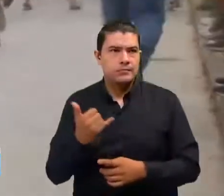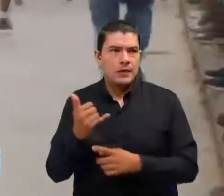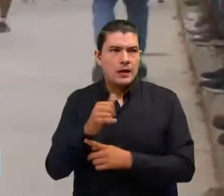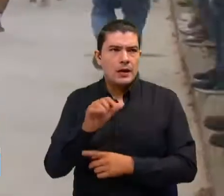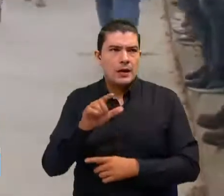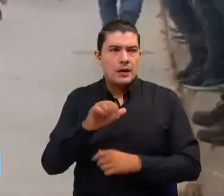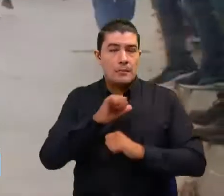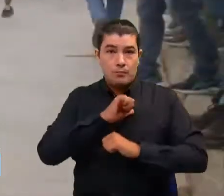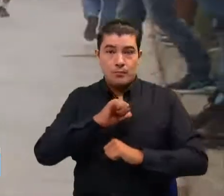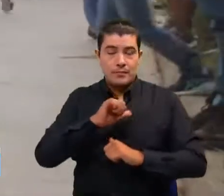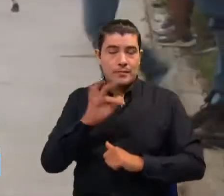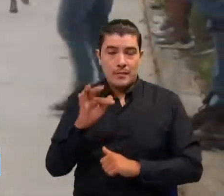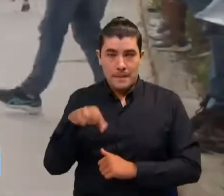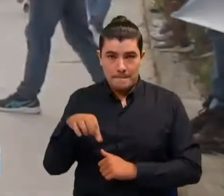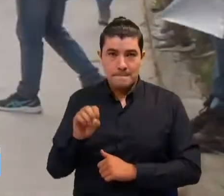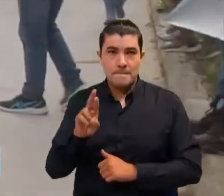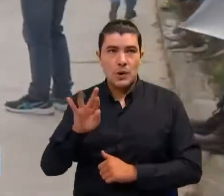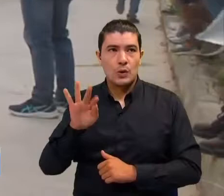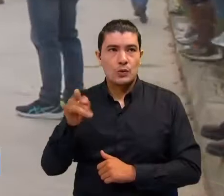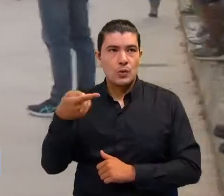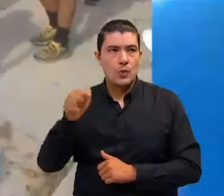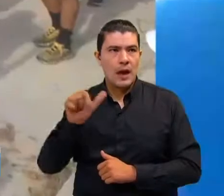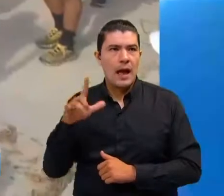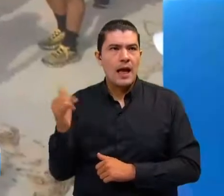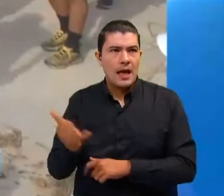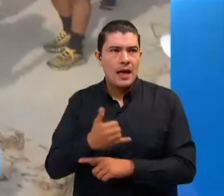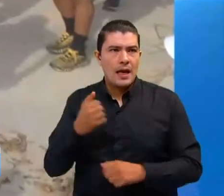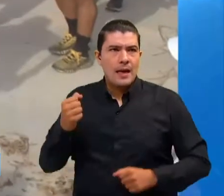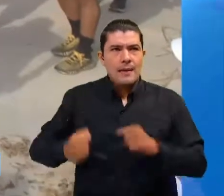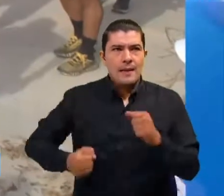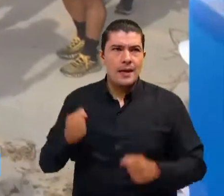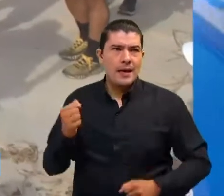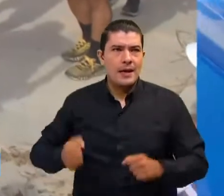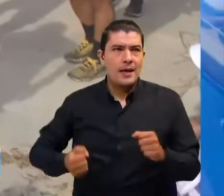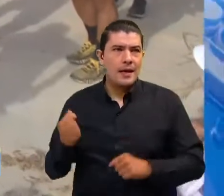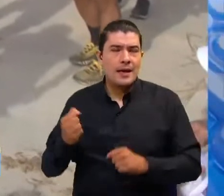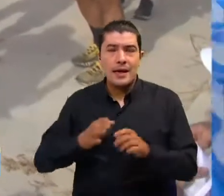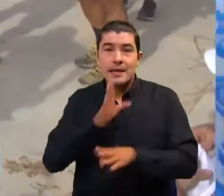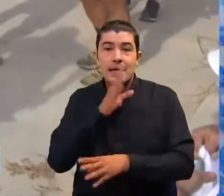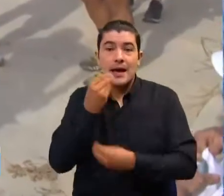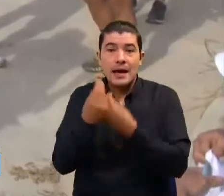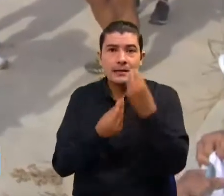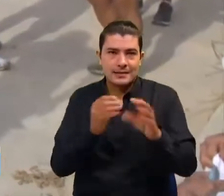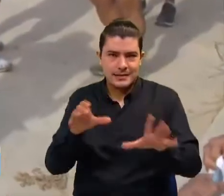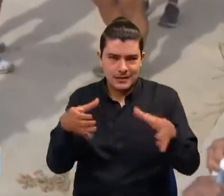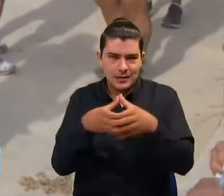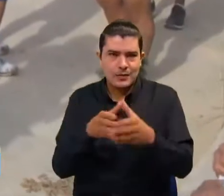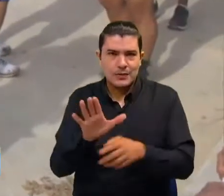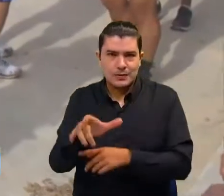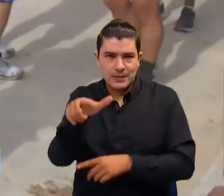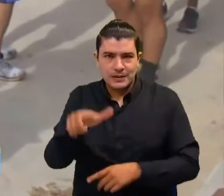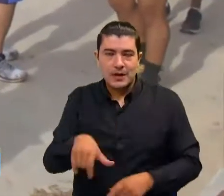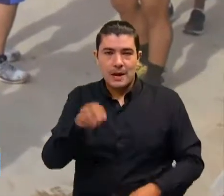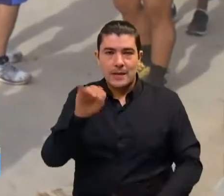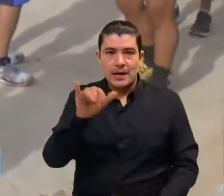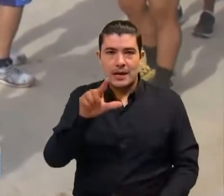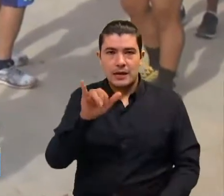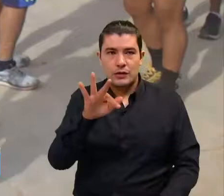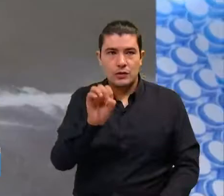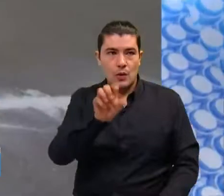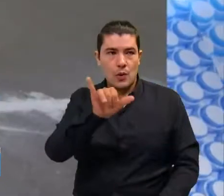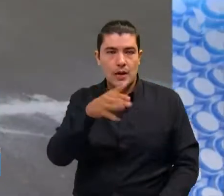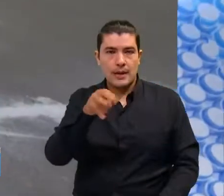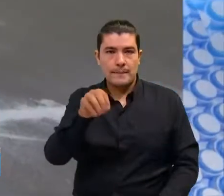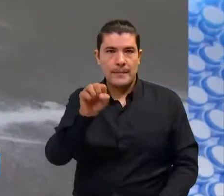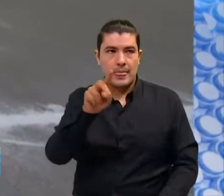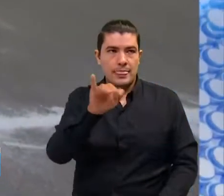Portugal. Este desafío y esta competencia atlética la realiza el atleta Melitón Mantilla. Con más de 100